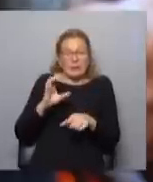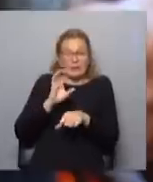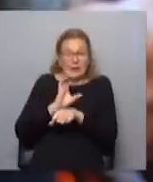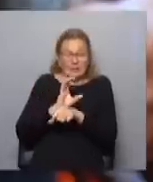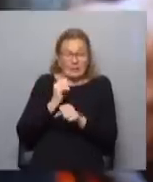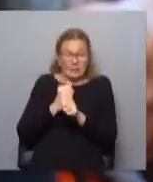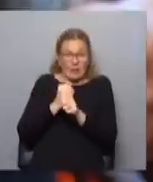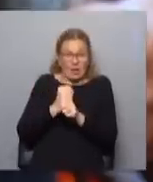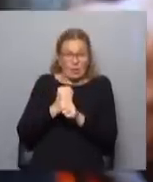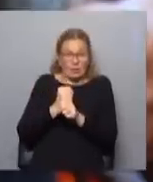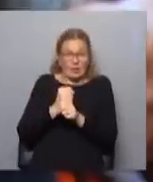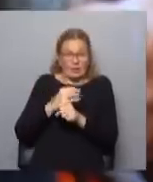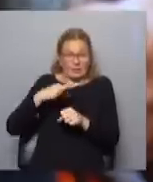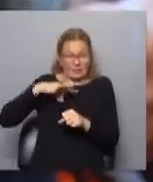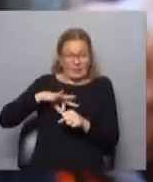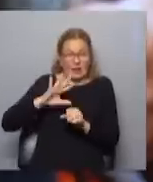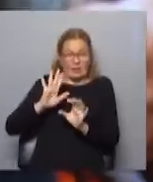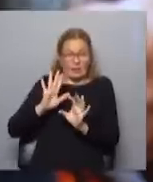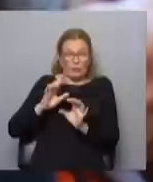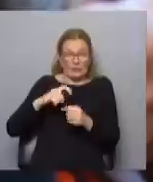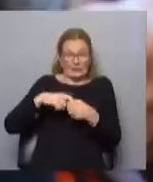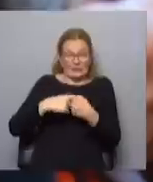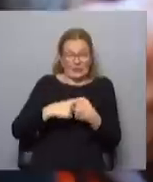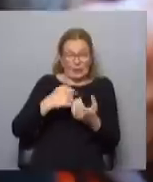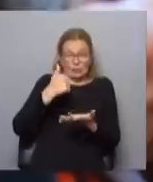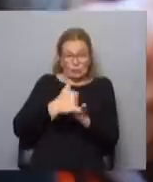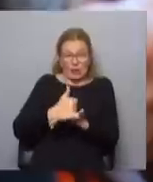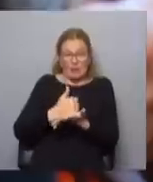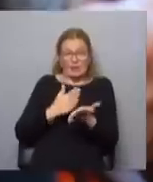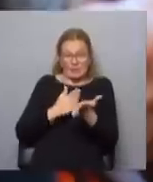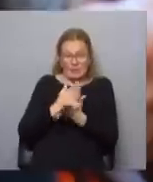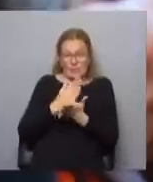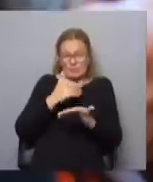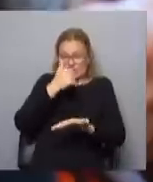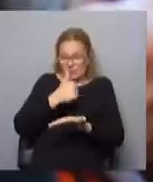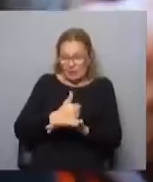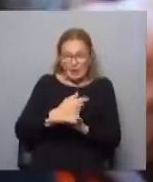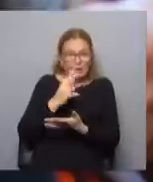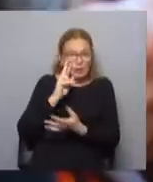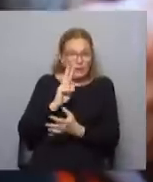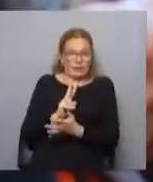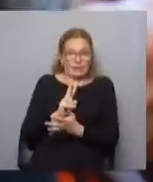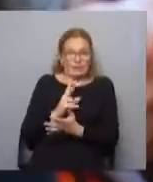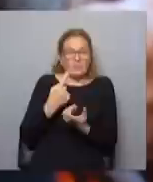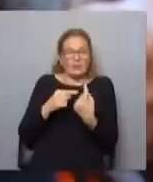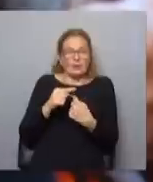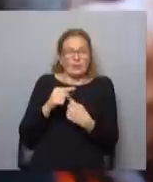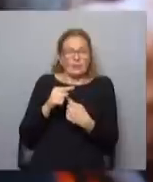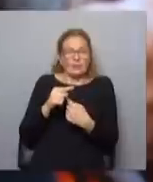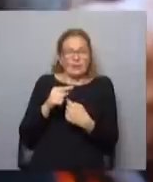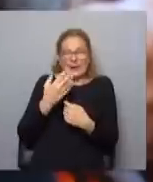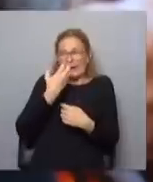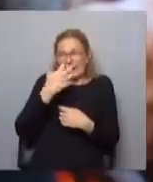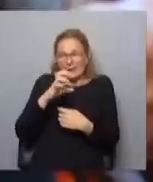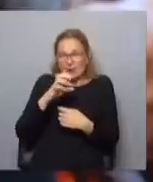trabajador asalariado está ahí el sindicato que está siempre y que tiene que estar y que lo ves y que es el que pega el grito